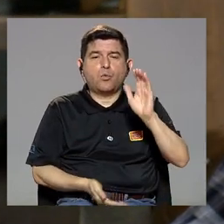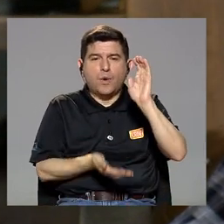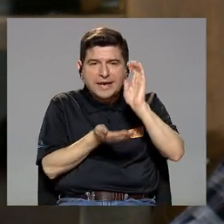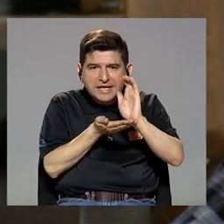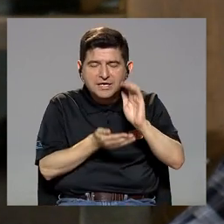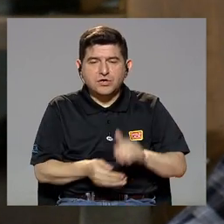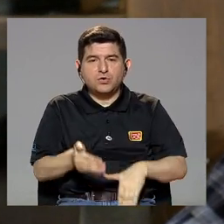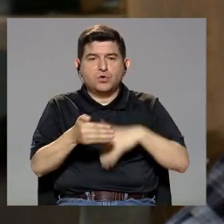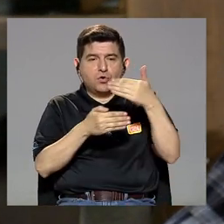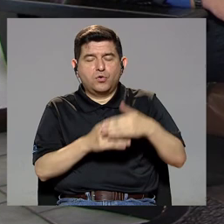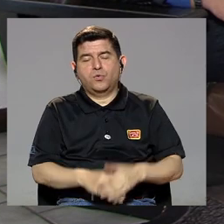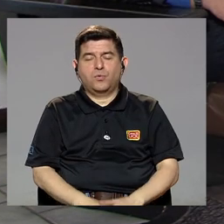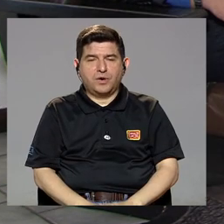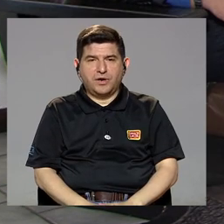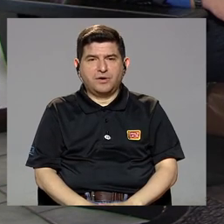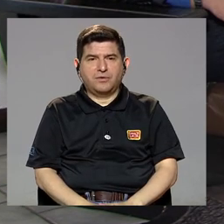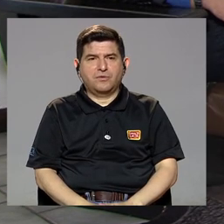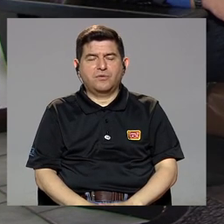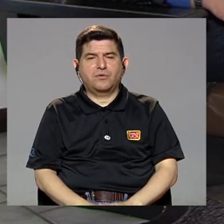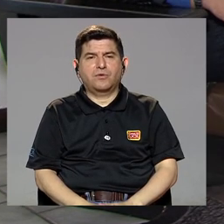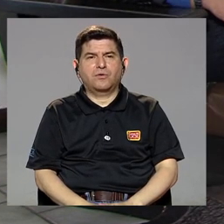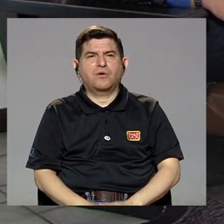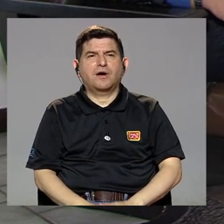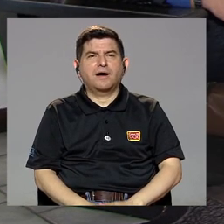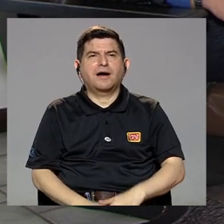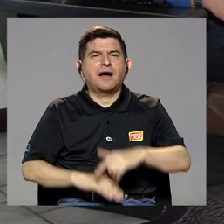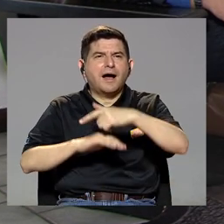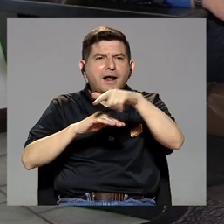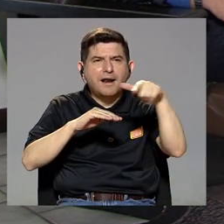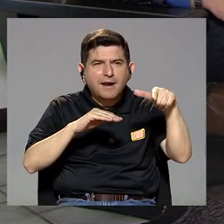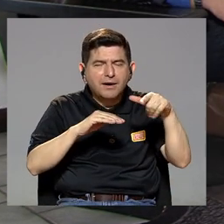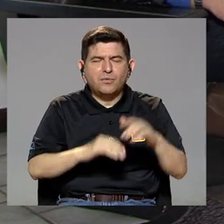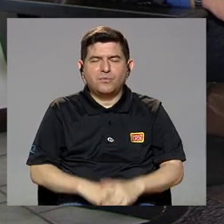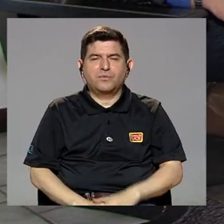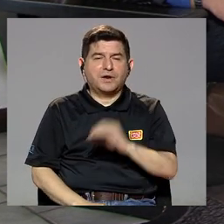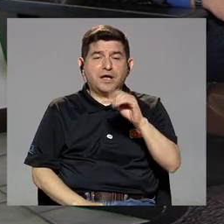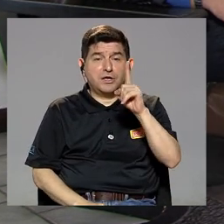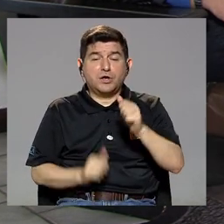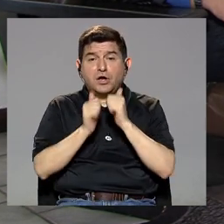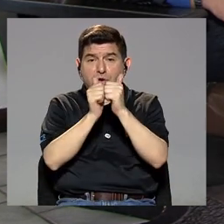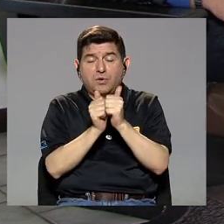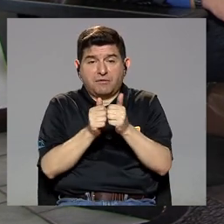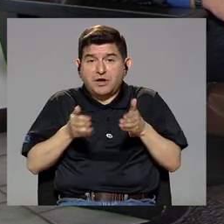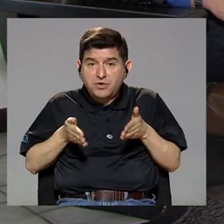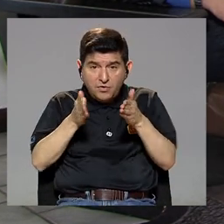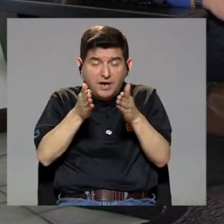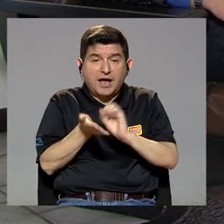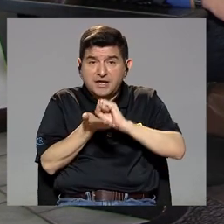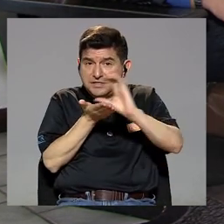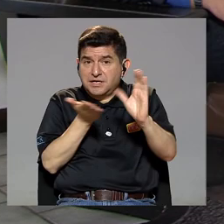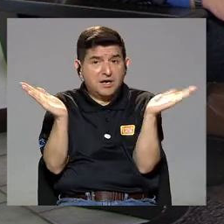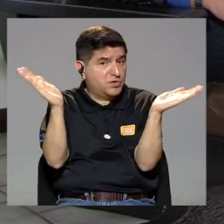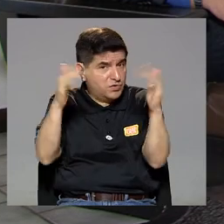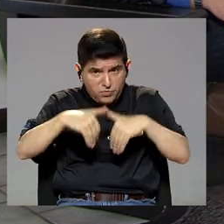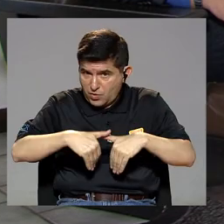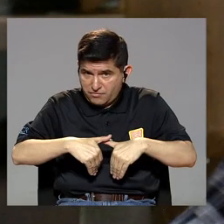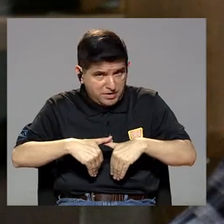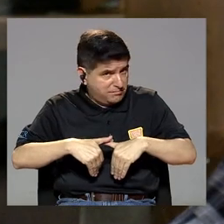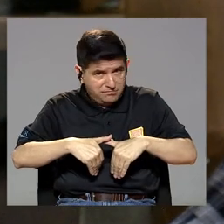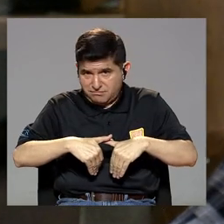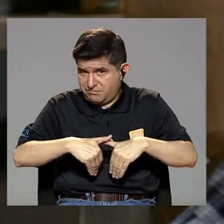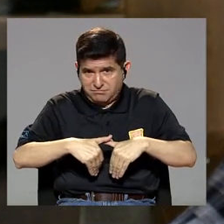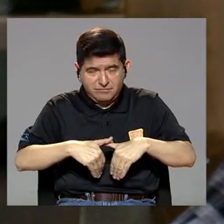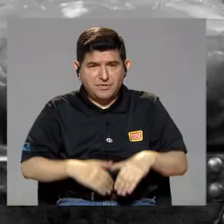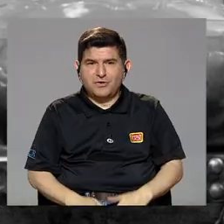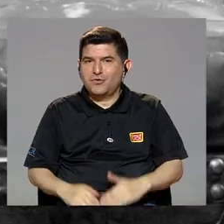a laguna y ahí a tomar un caballo porque no había carretera para el san carlos no era